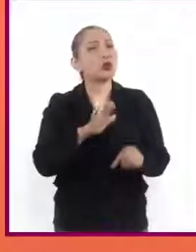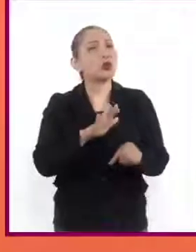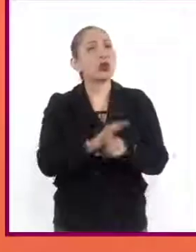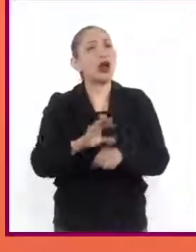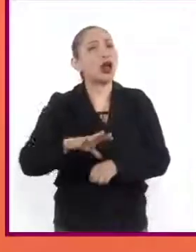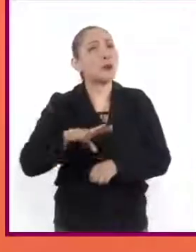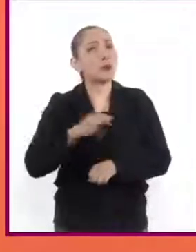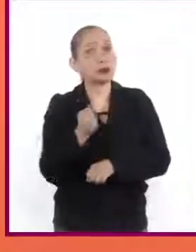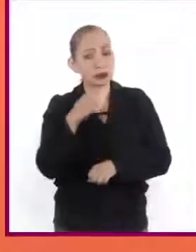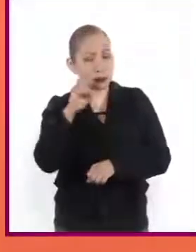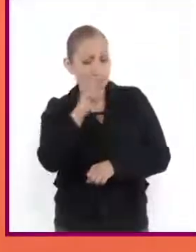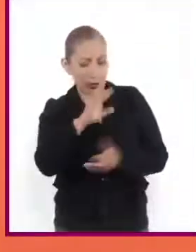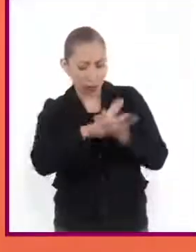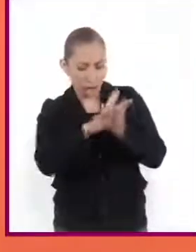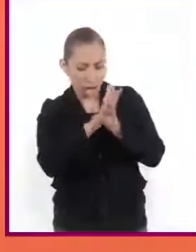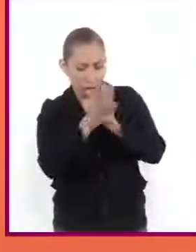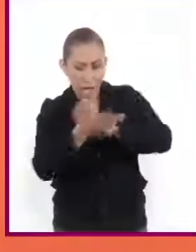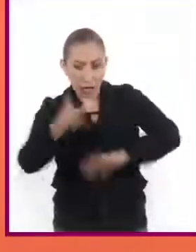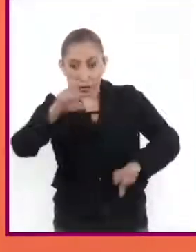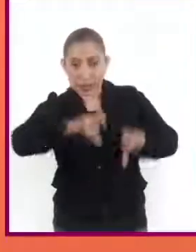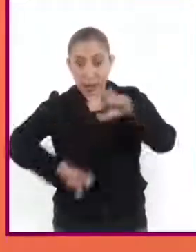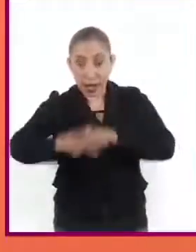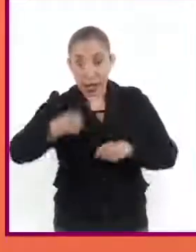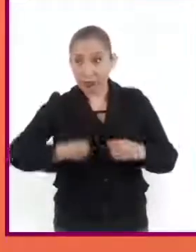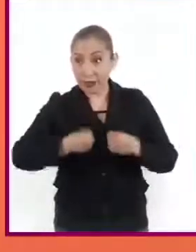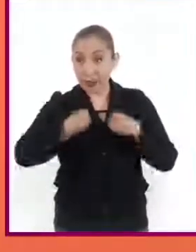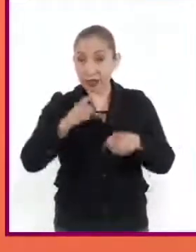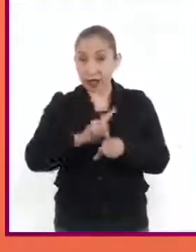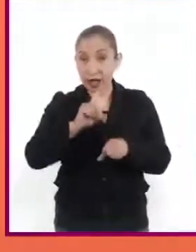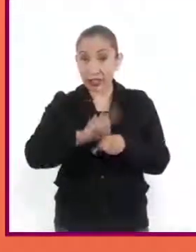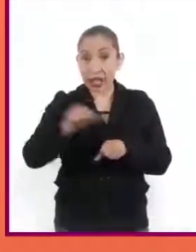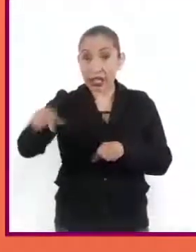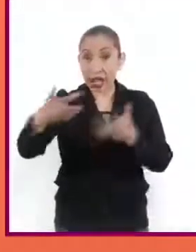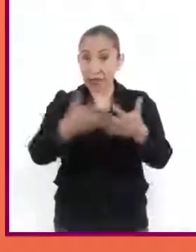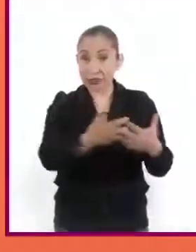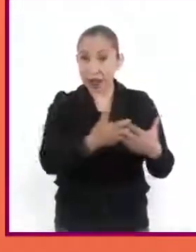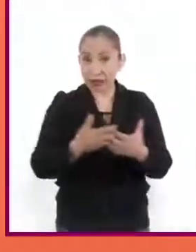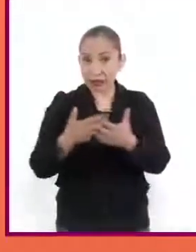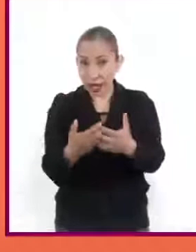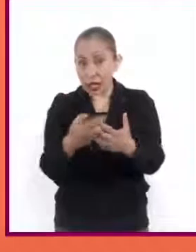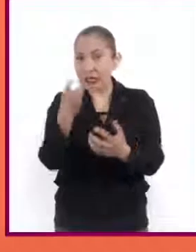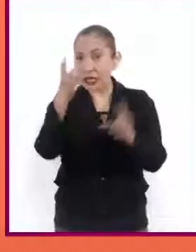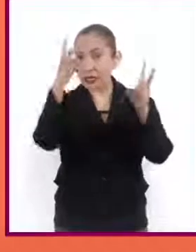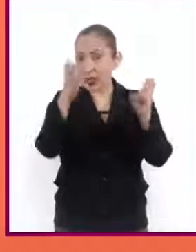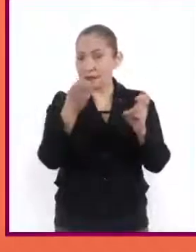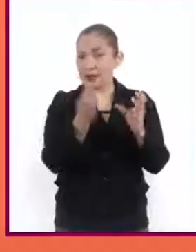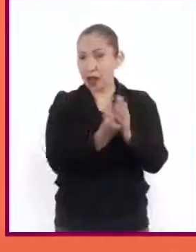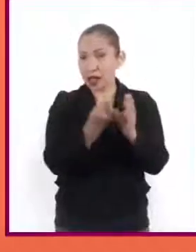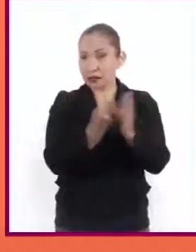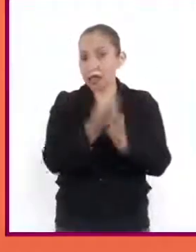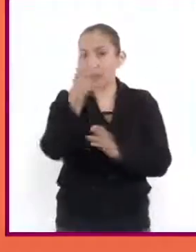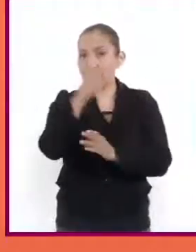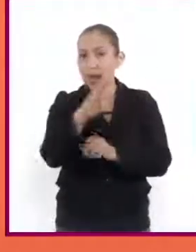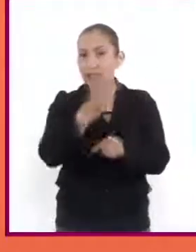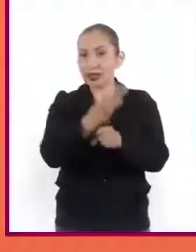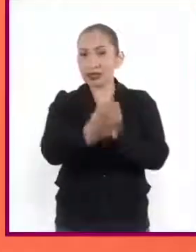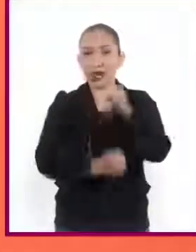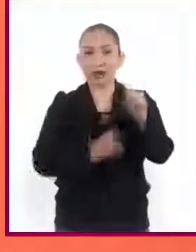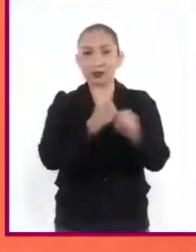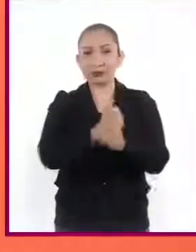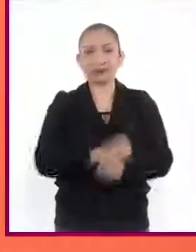aprovechamiento de las reacciones químicas en la vida diaria y en la industria? Es el título de la sesión para tercer